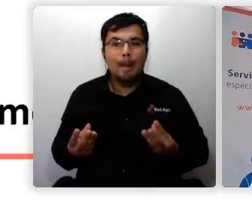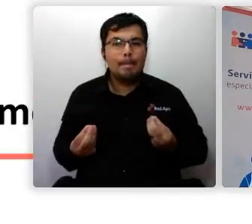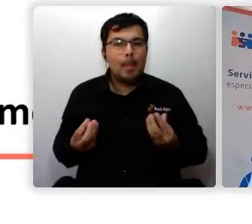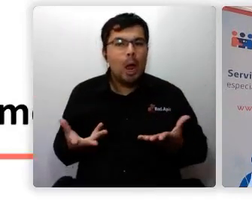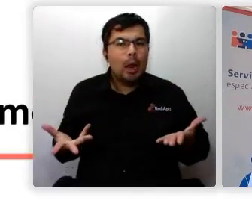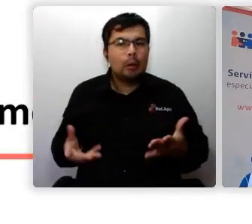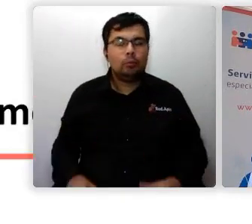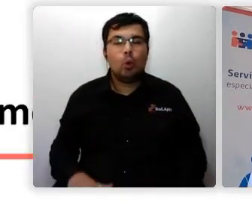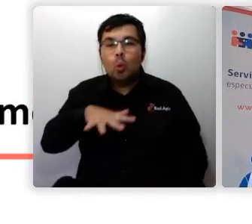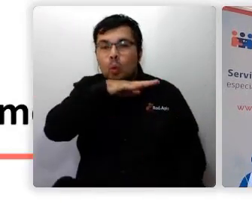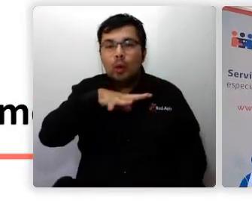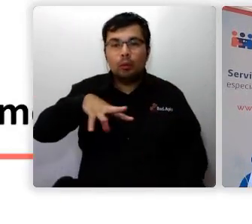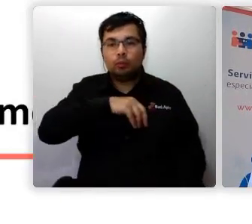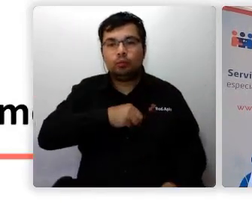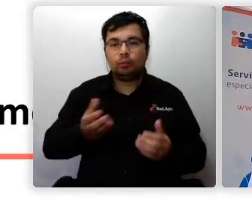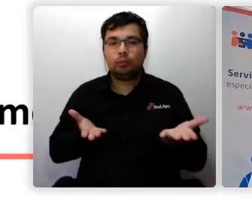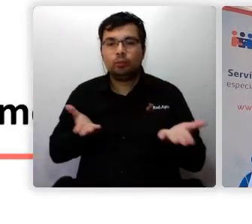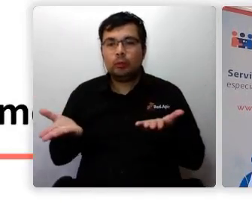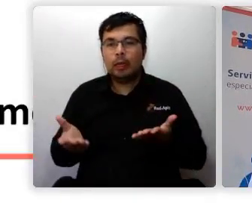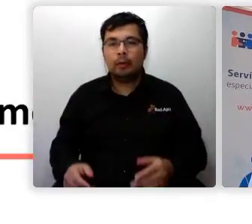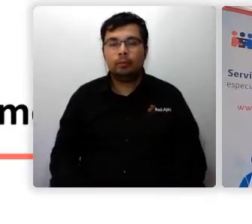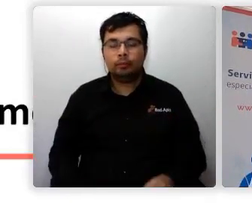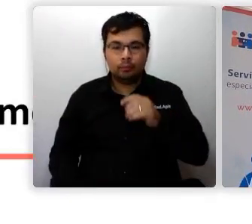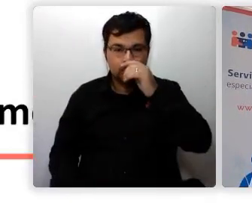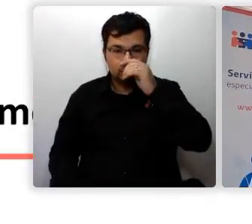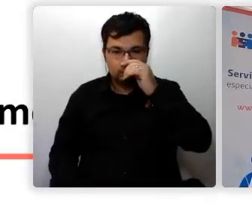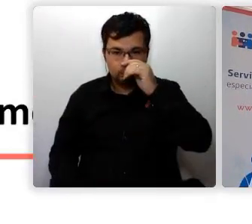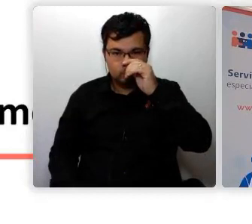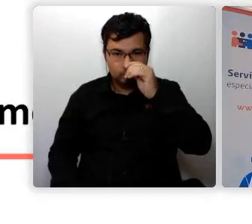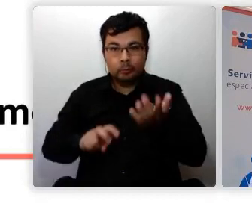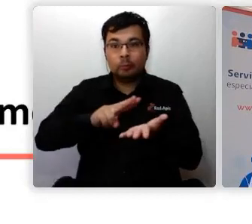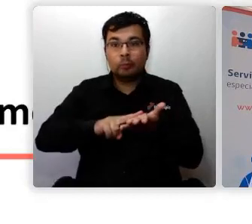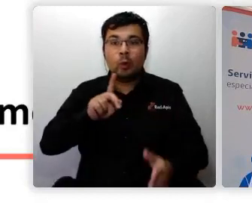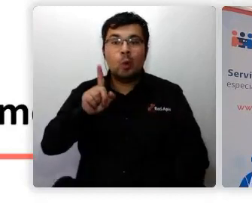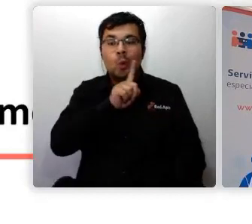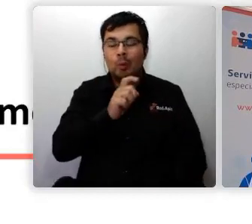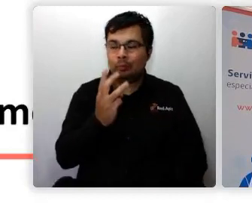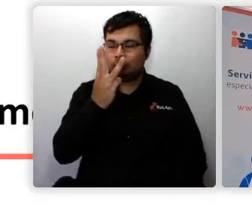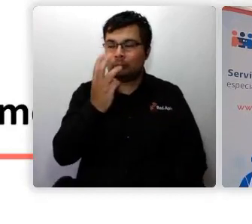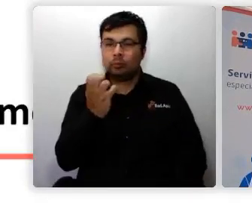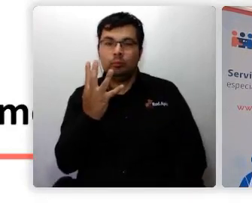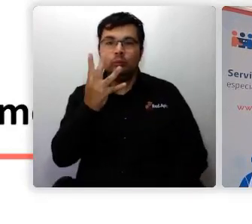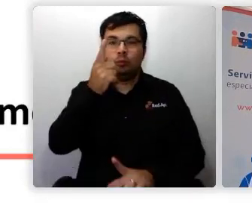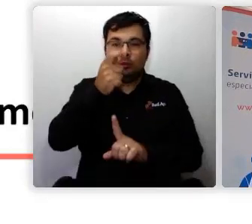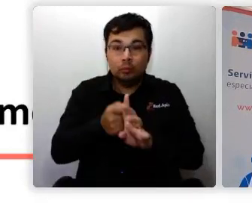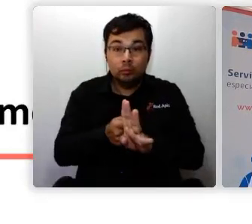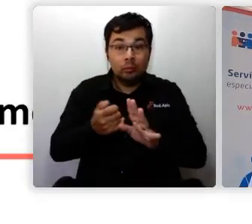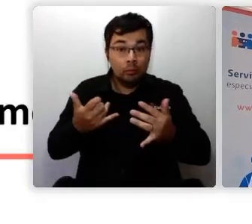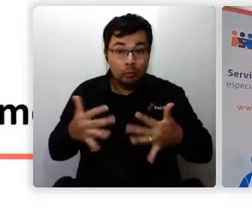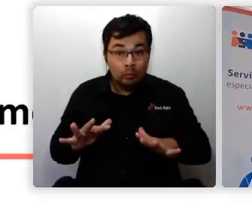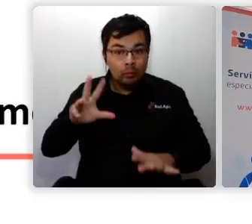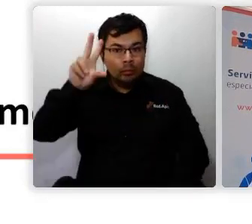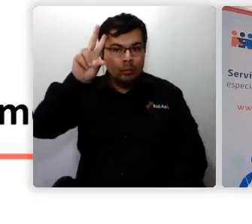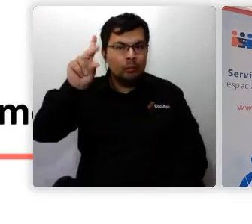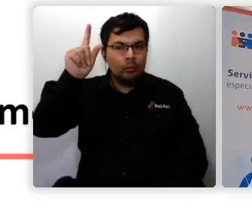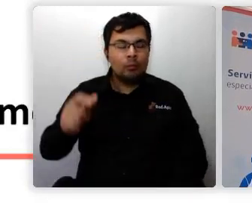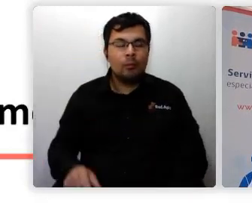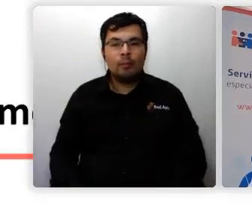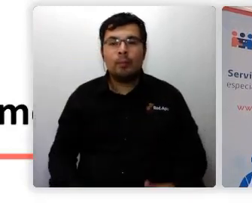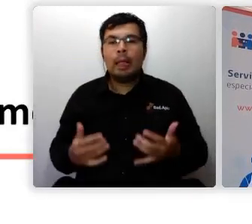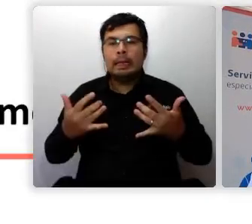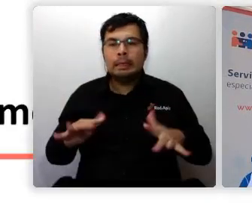para usar nuestros servicios. Y la verdad es que en los últimos 3-4 meses ya la idea es que ya estamos